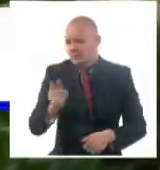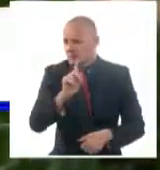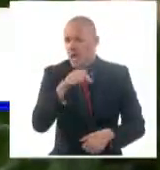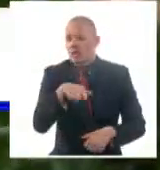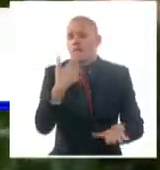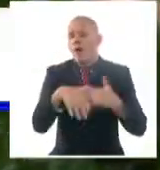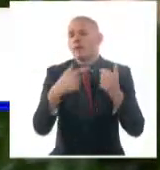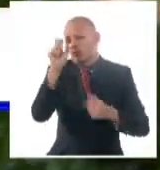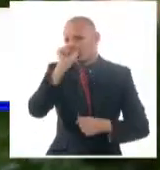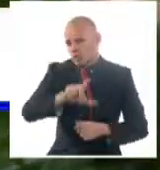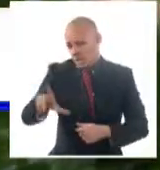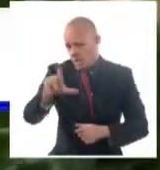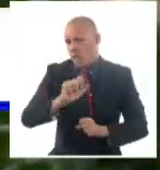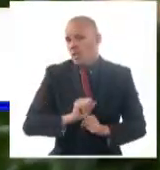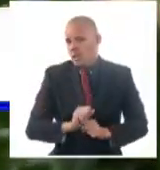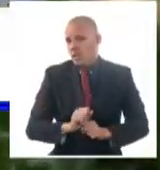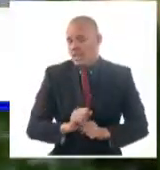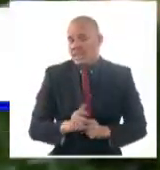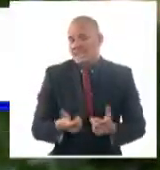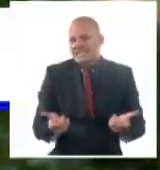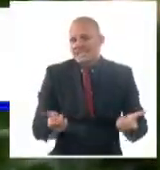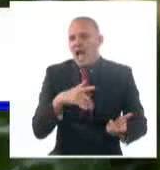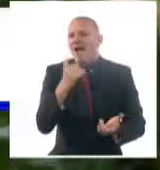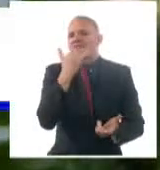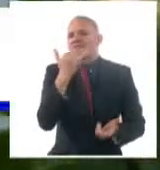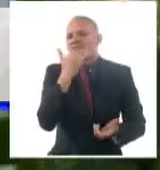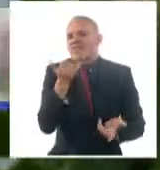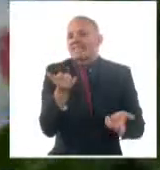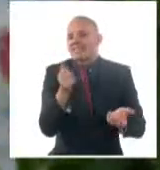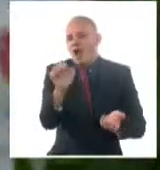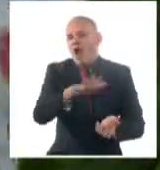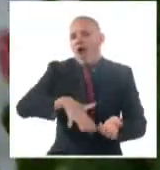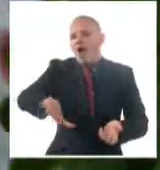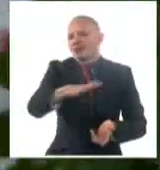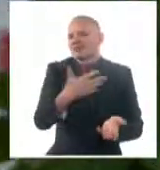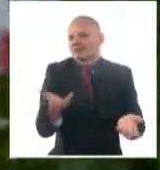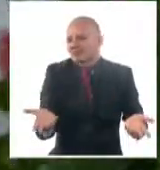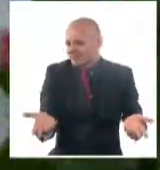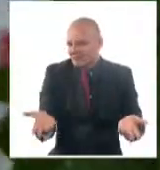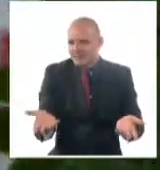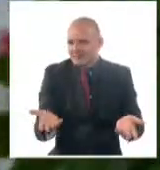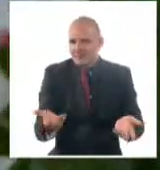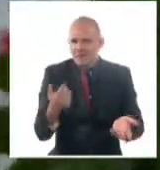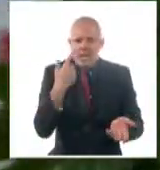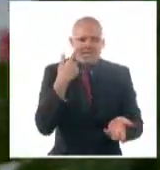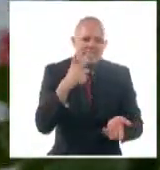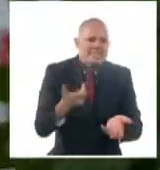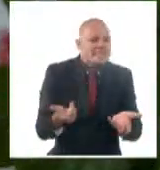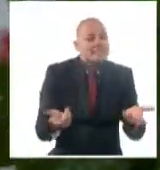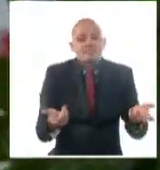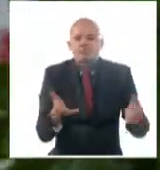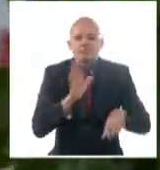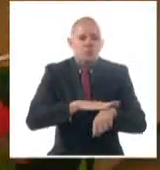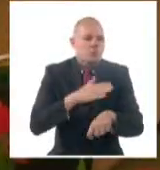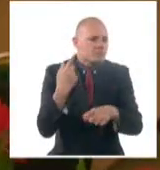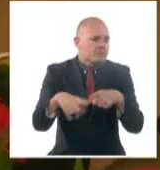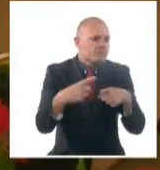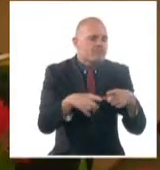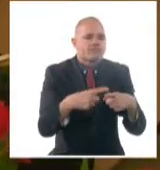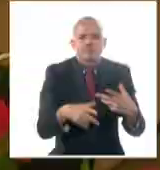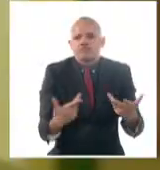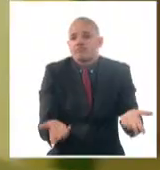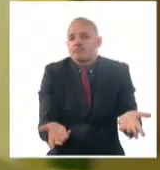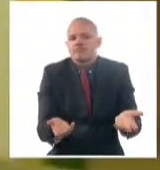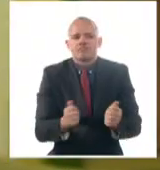de educación, no es un problema, es un problema realmente en el que convergen causas de diferentes tipos, incluidos los temas